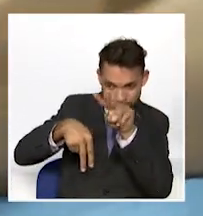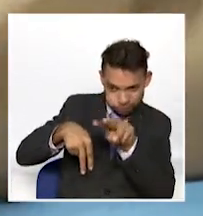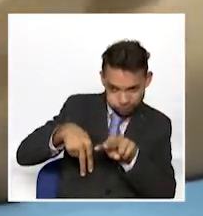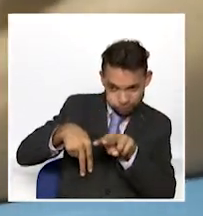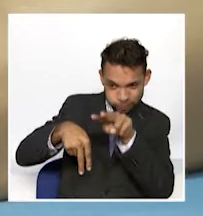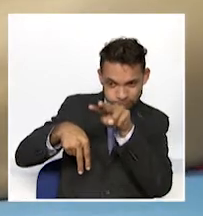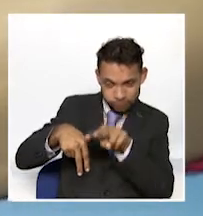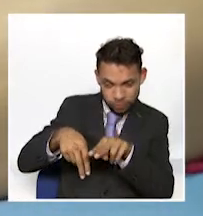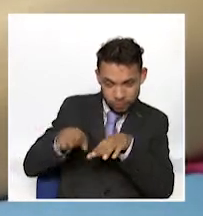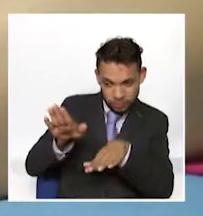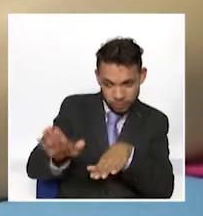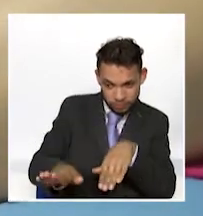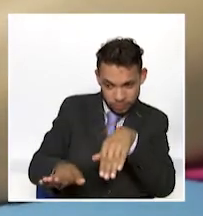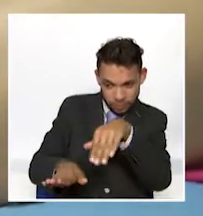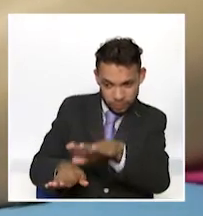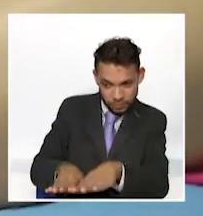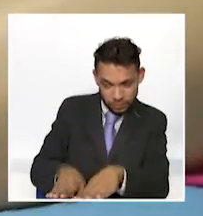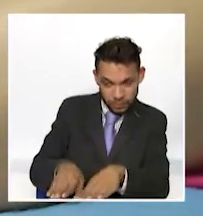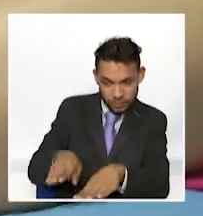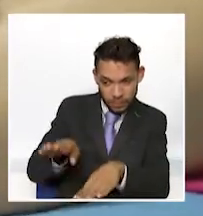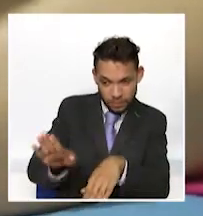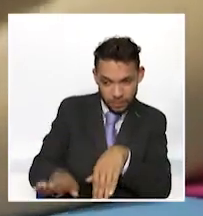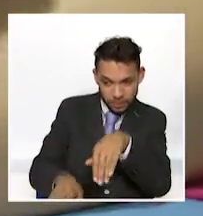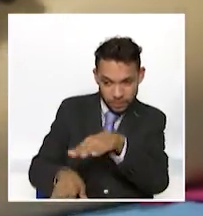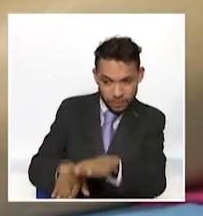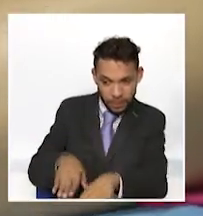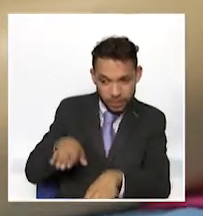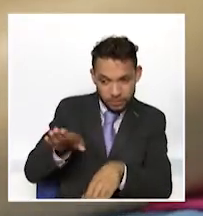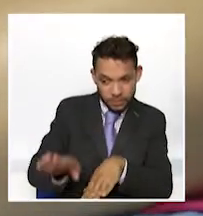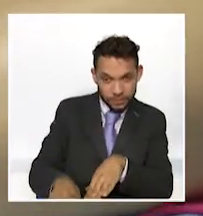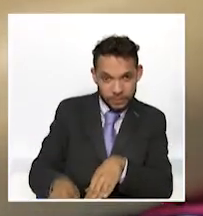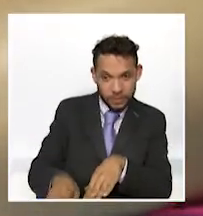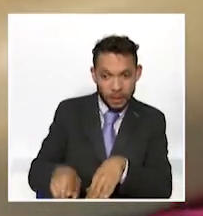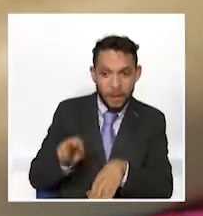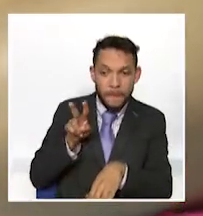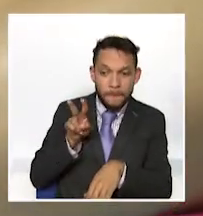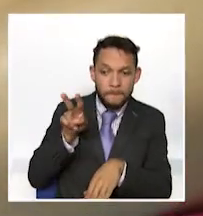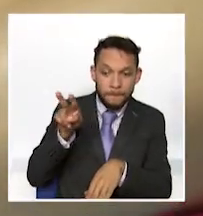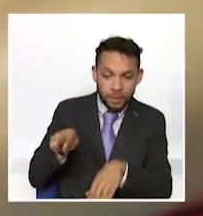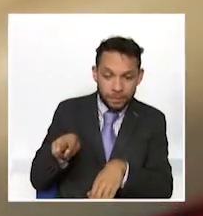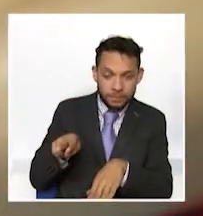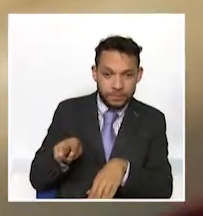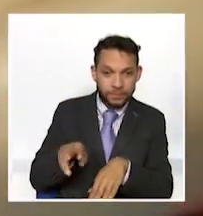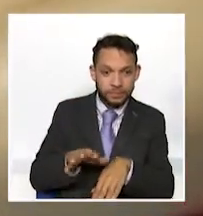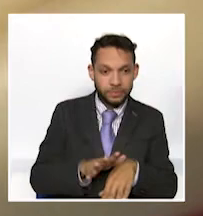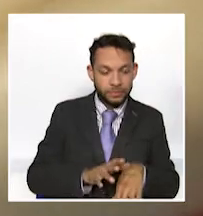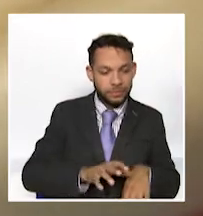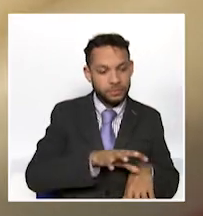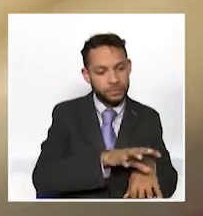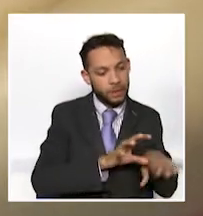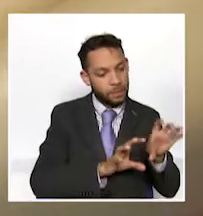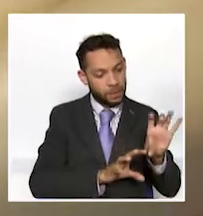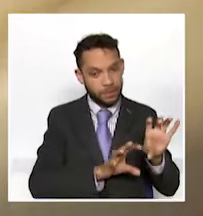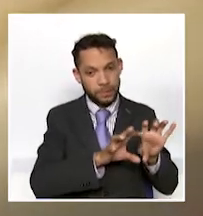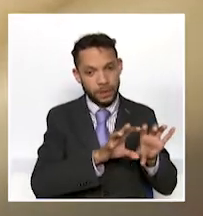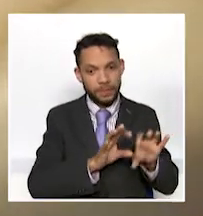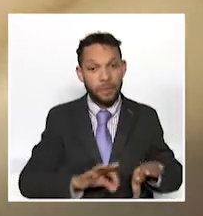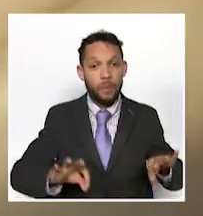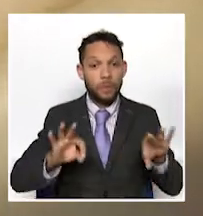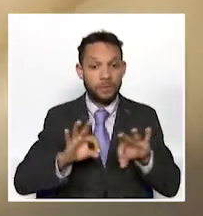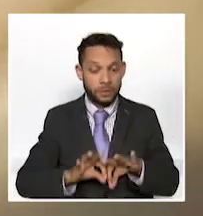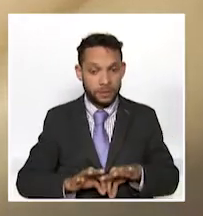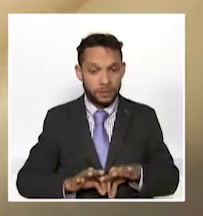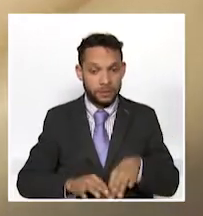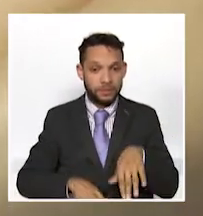en la longitud entre una pierna y la otra, que es evidente, no solamente a nivel de los glúteos, sino en las corvas y en los talones, que se